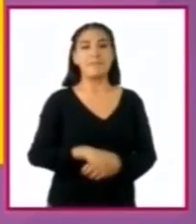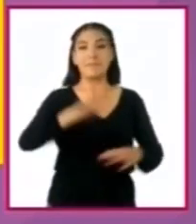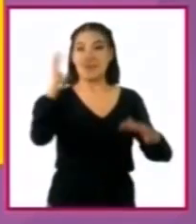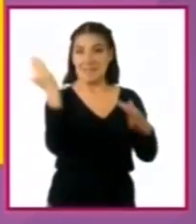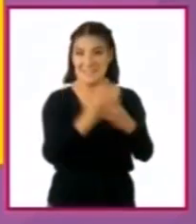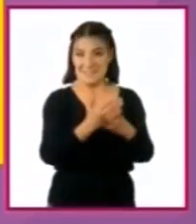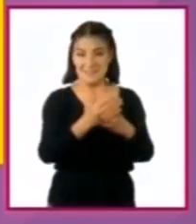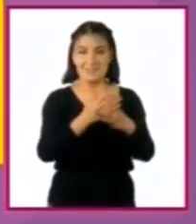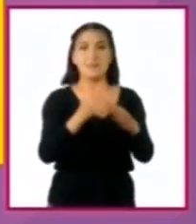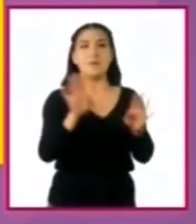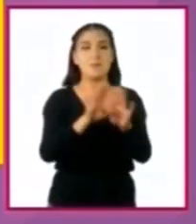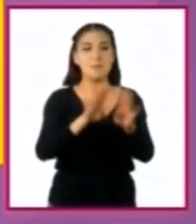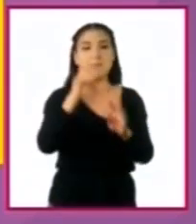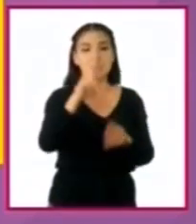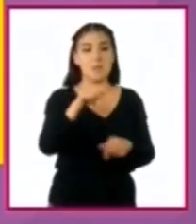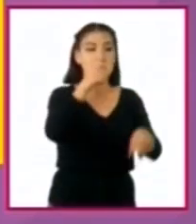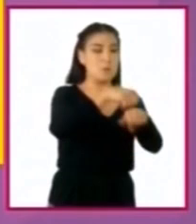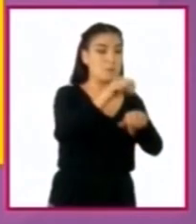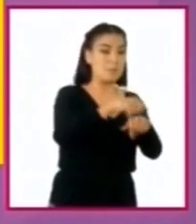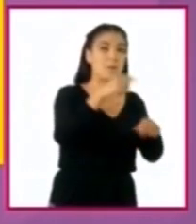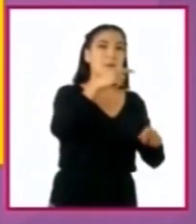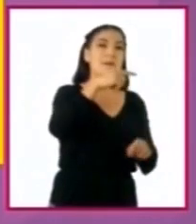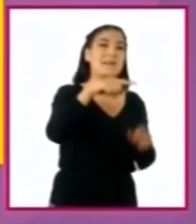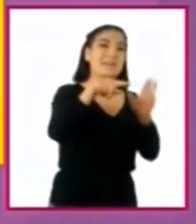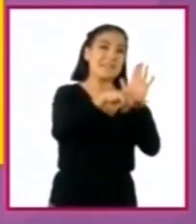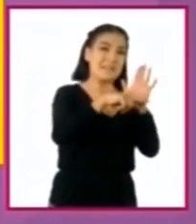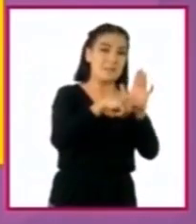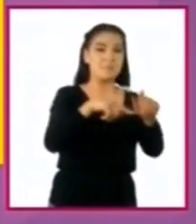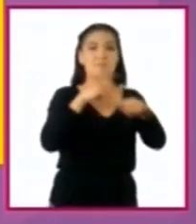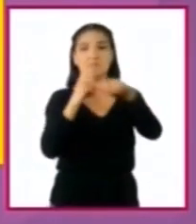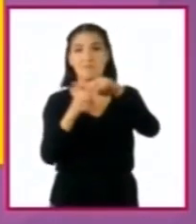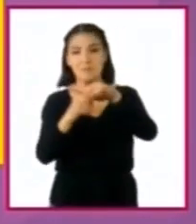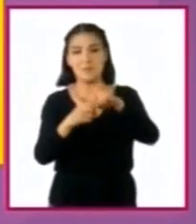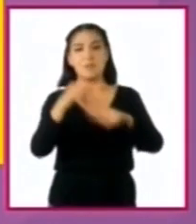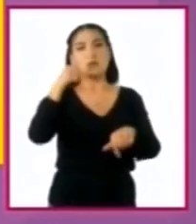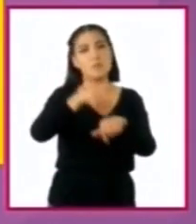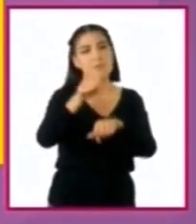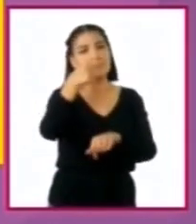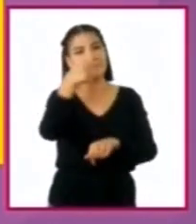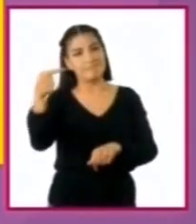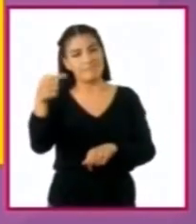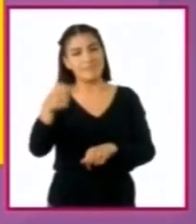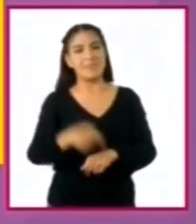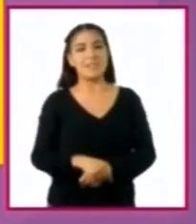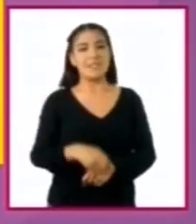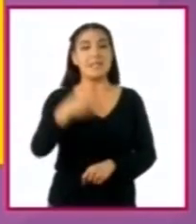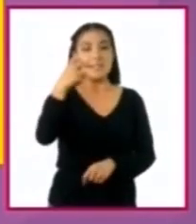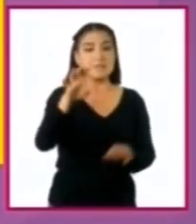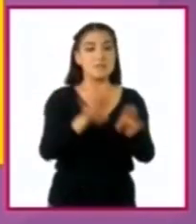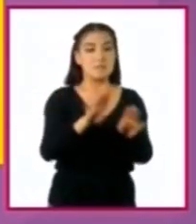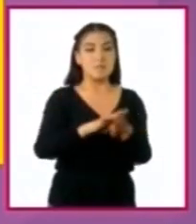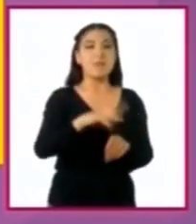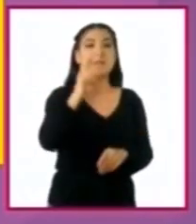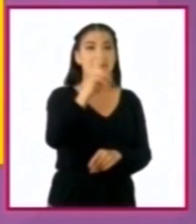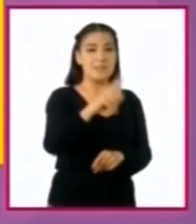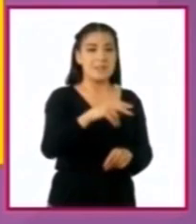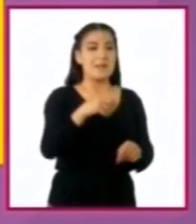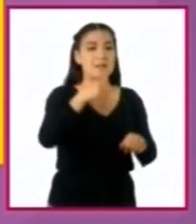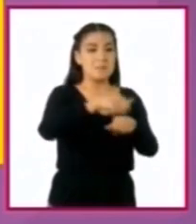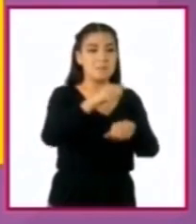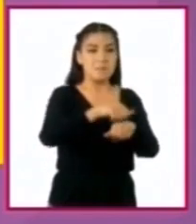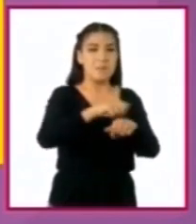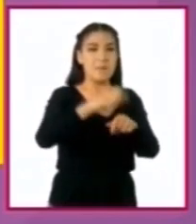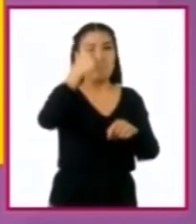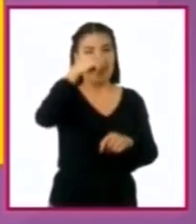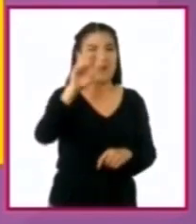número negativo entre número positivo, tenemos número negativo. Plantea la expresión aritmética que nos lleve a obtener